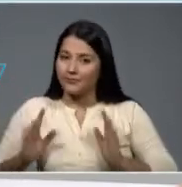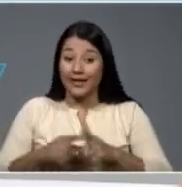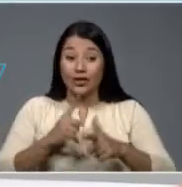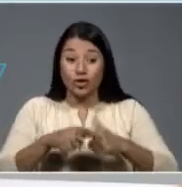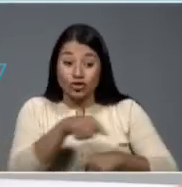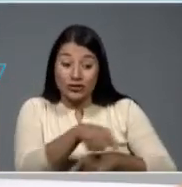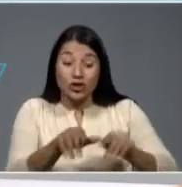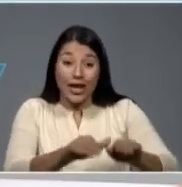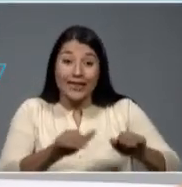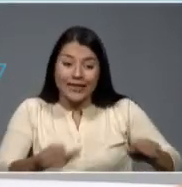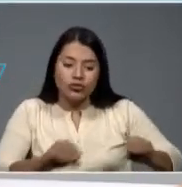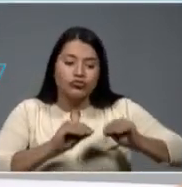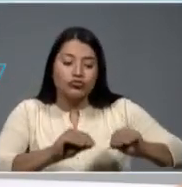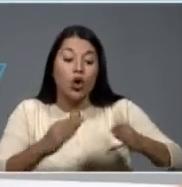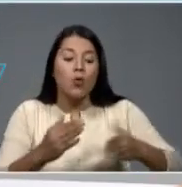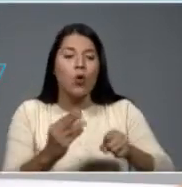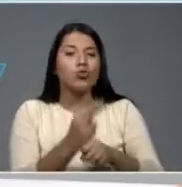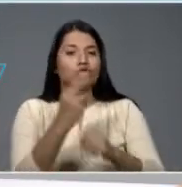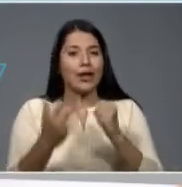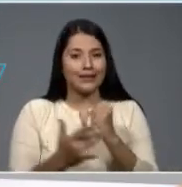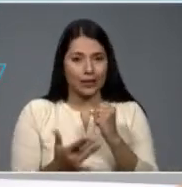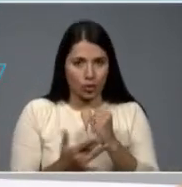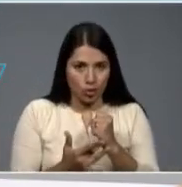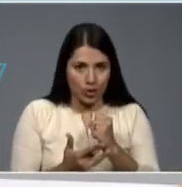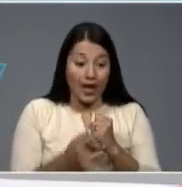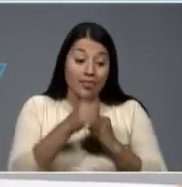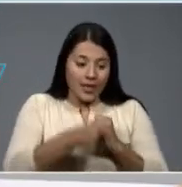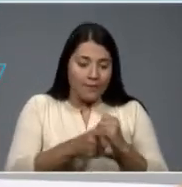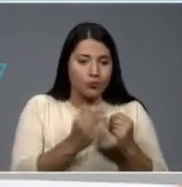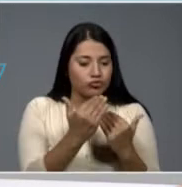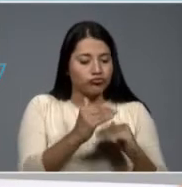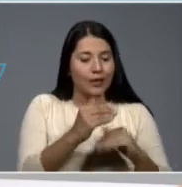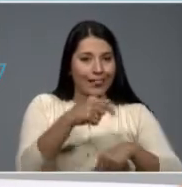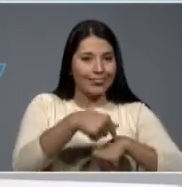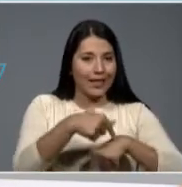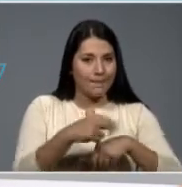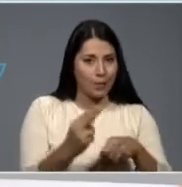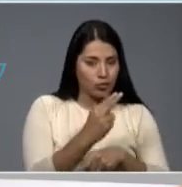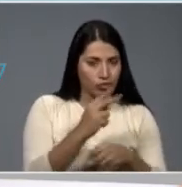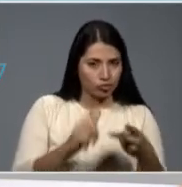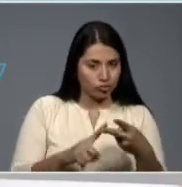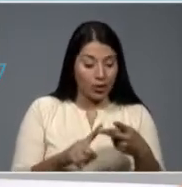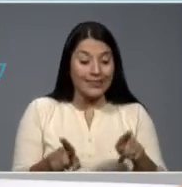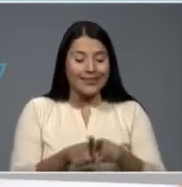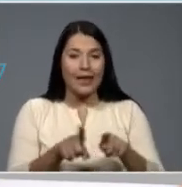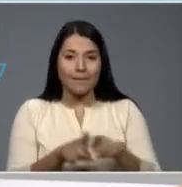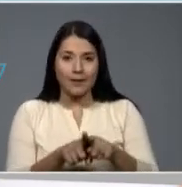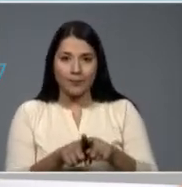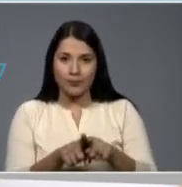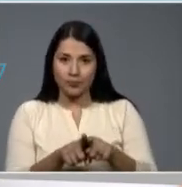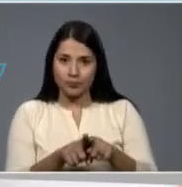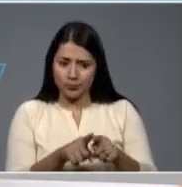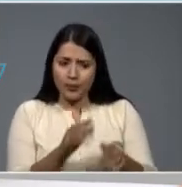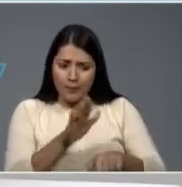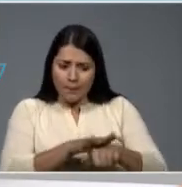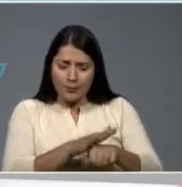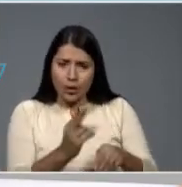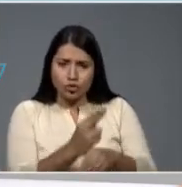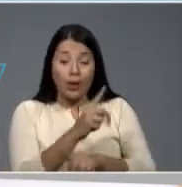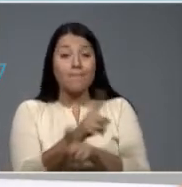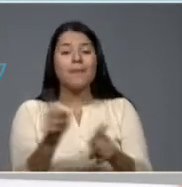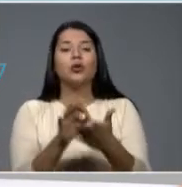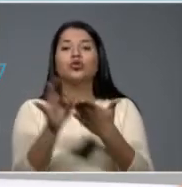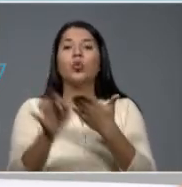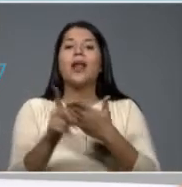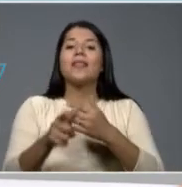edad hay que educarlos en el uso de la tecnología, hay que dosificarles qué tiempo hay que darles para el propio uso de la tecnología, pero la escuela tiene que